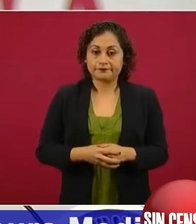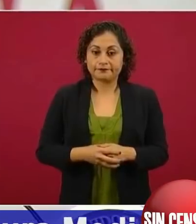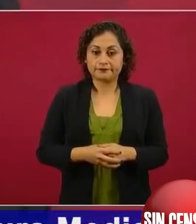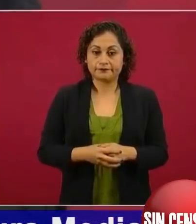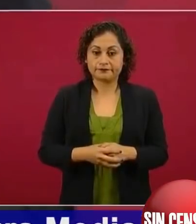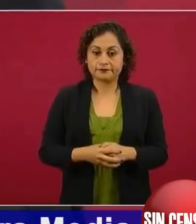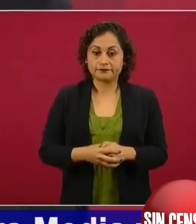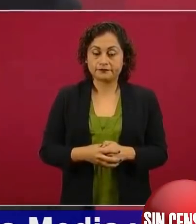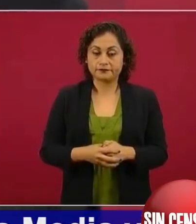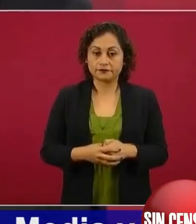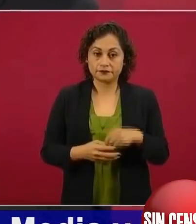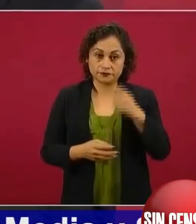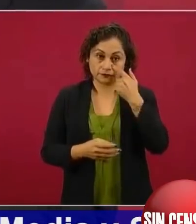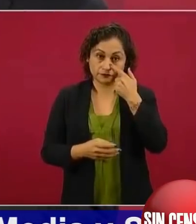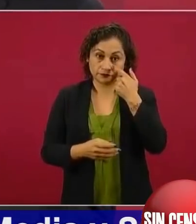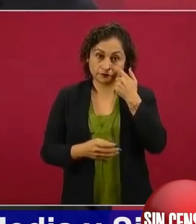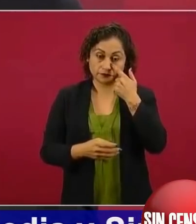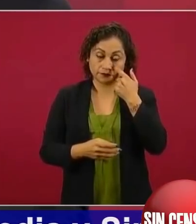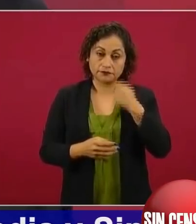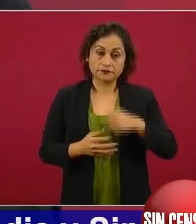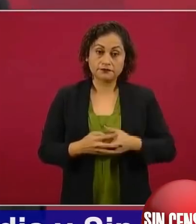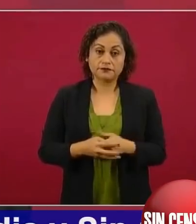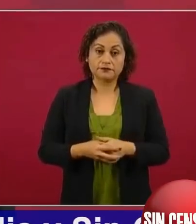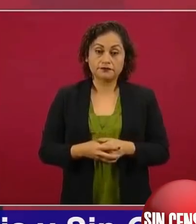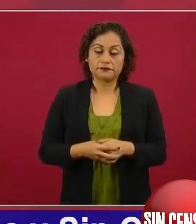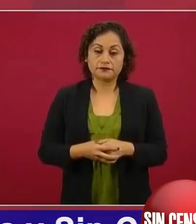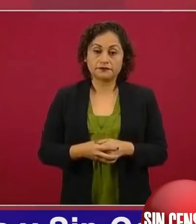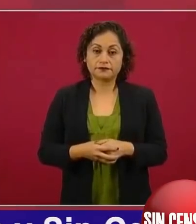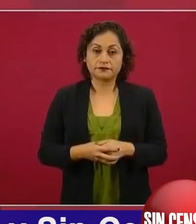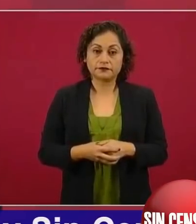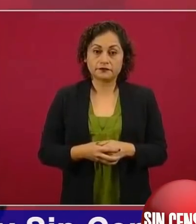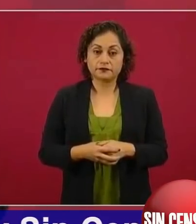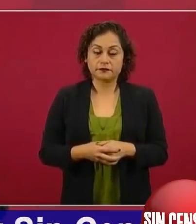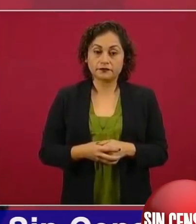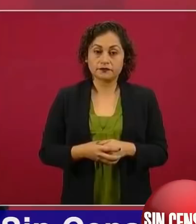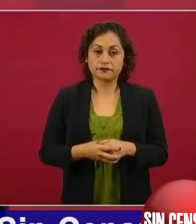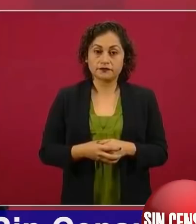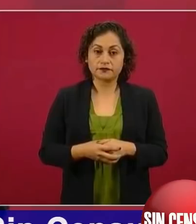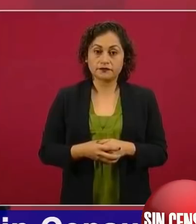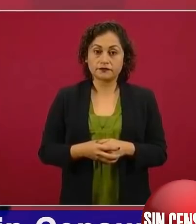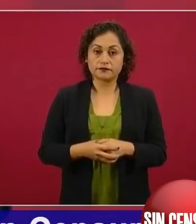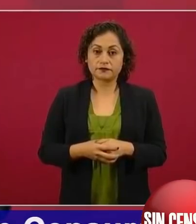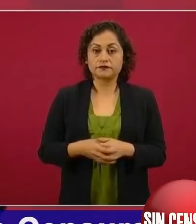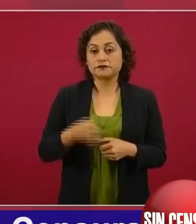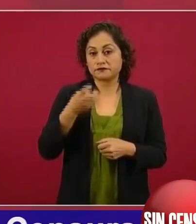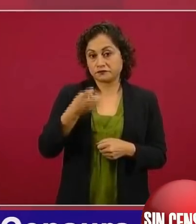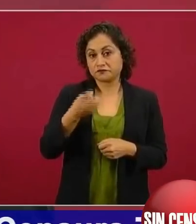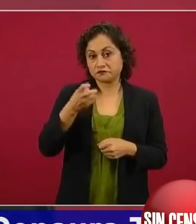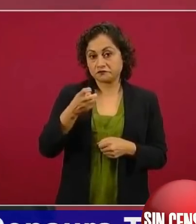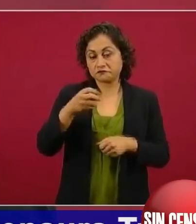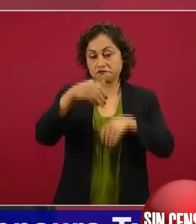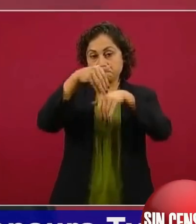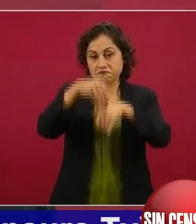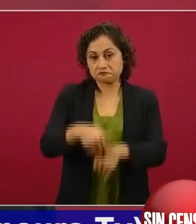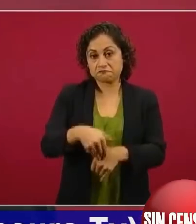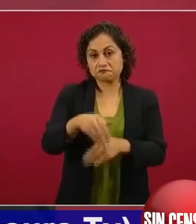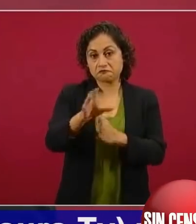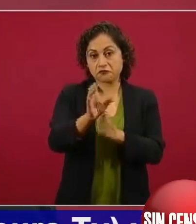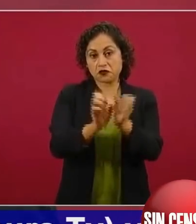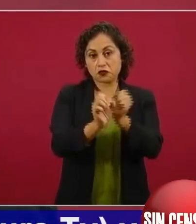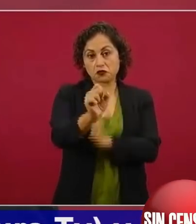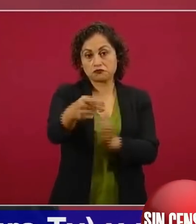que se ajusta a lo que establece la Constitución,